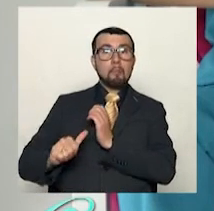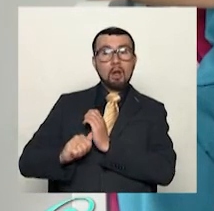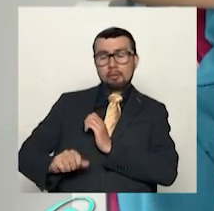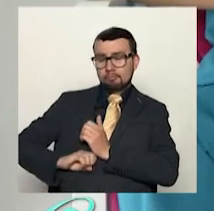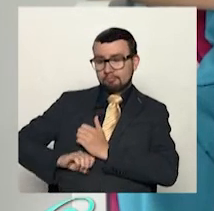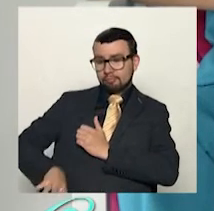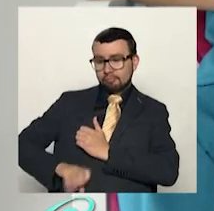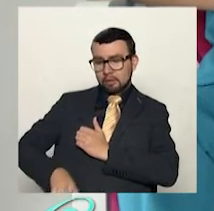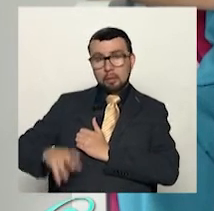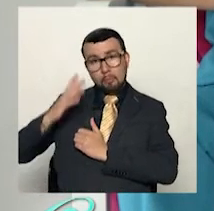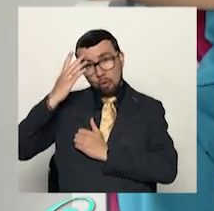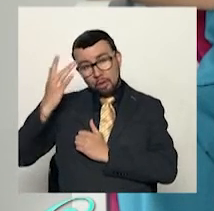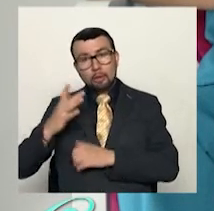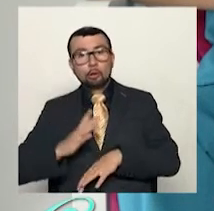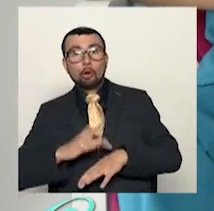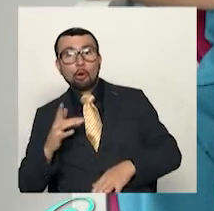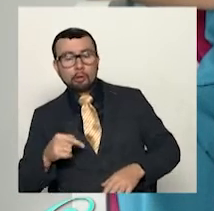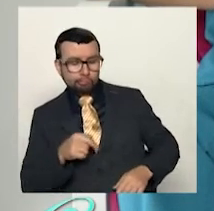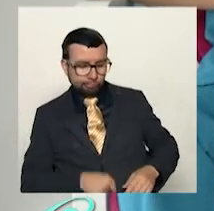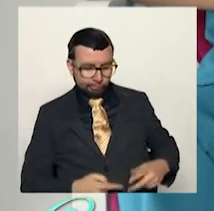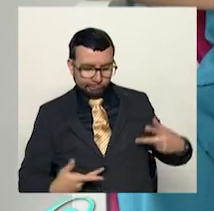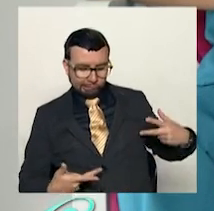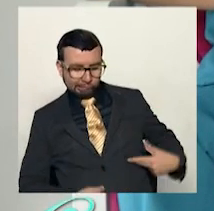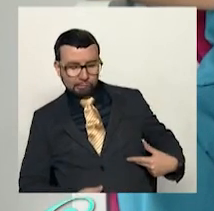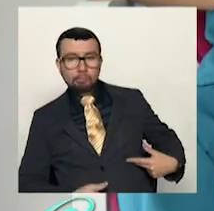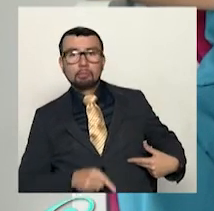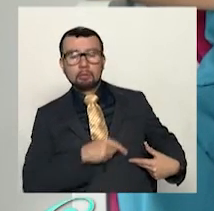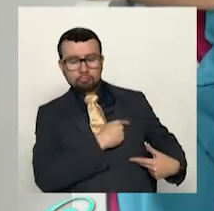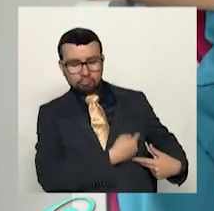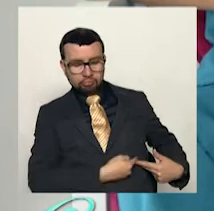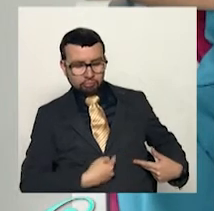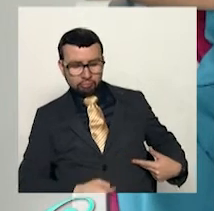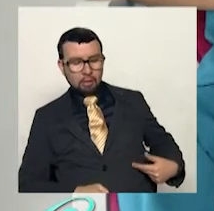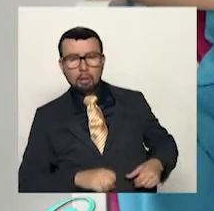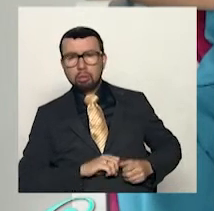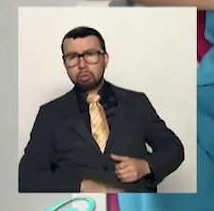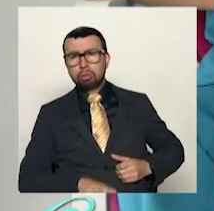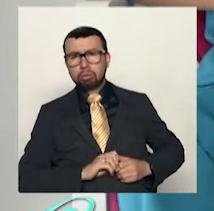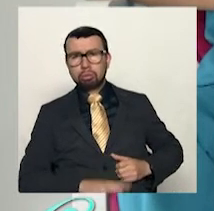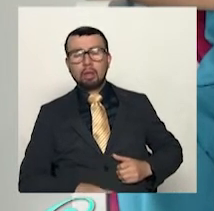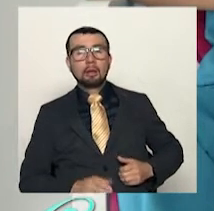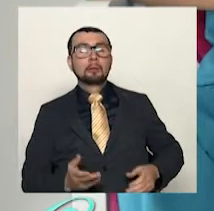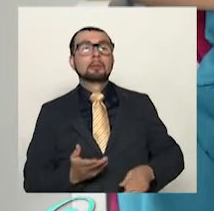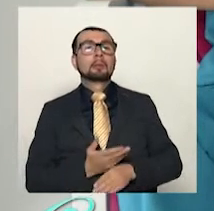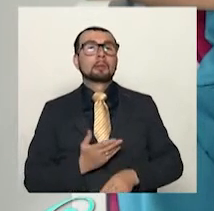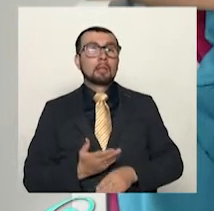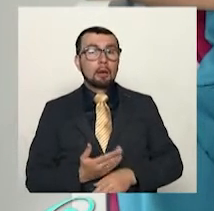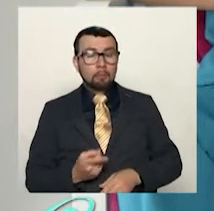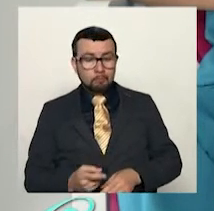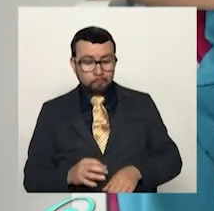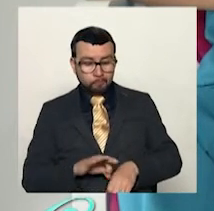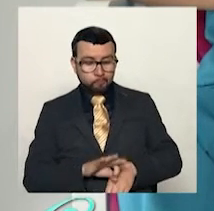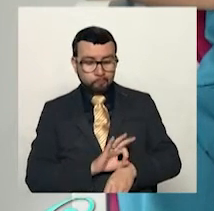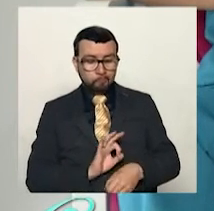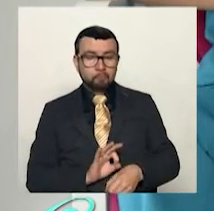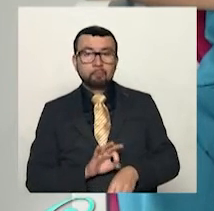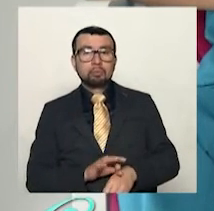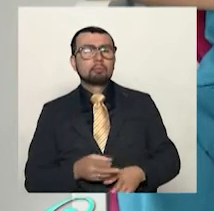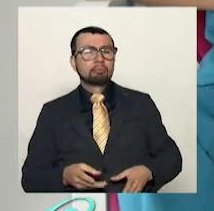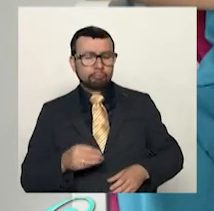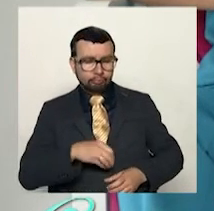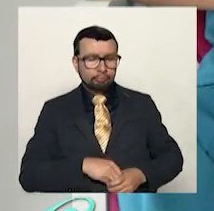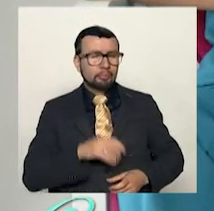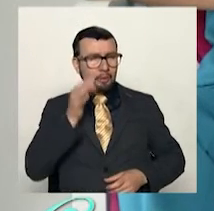que hacerles una cirugía y quitarles un pedazo de intestino porque se perforó, porque eran divertículos, o eran unos pólipos, eran